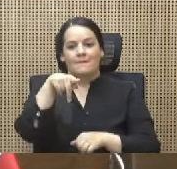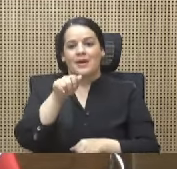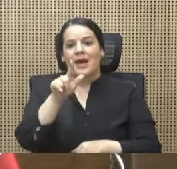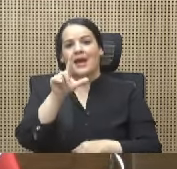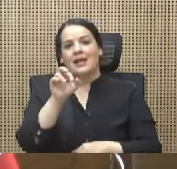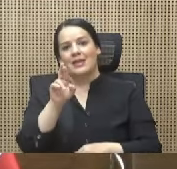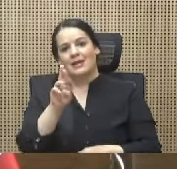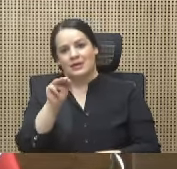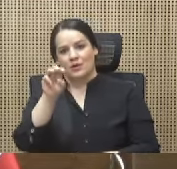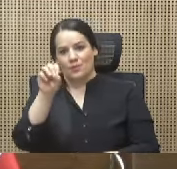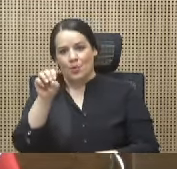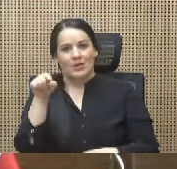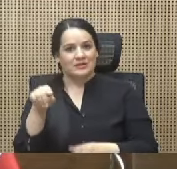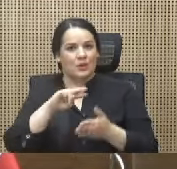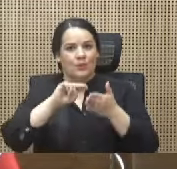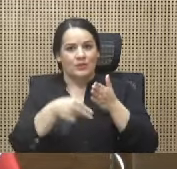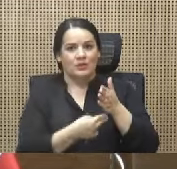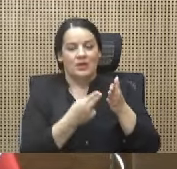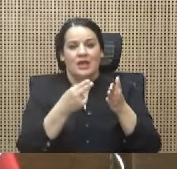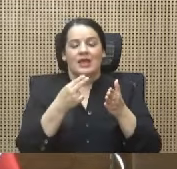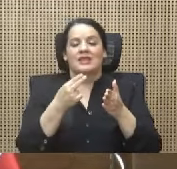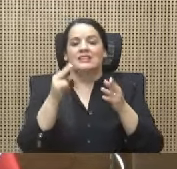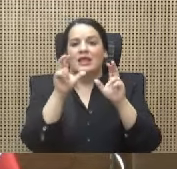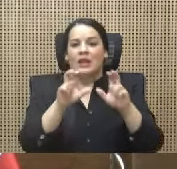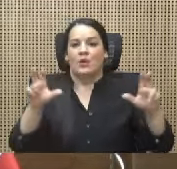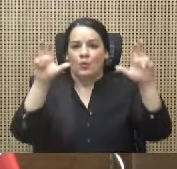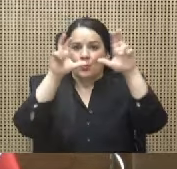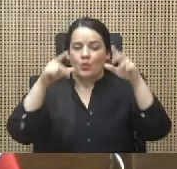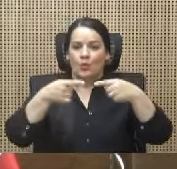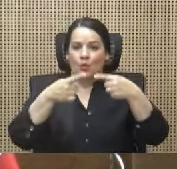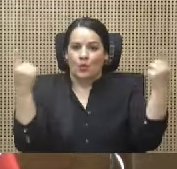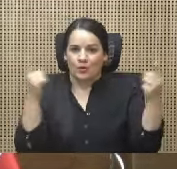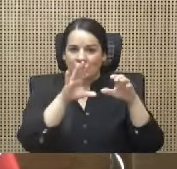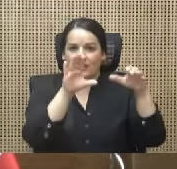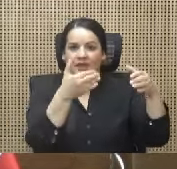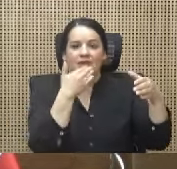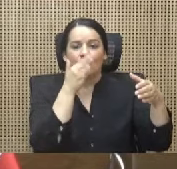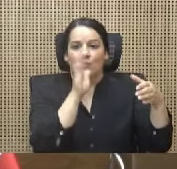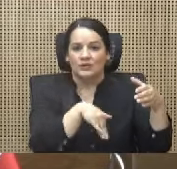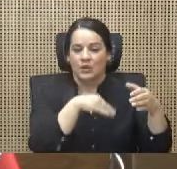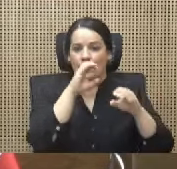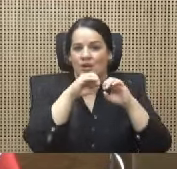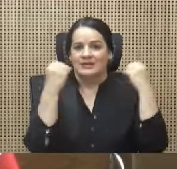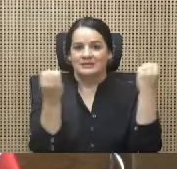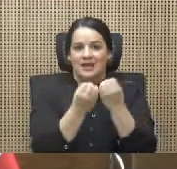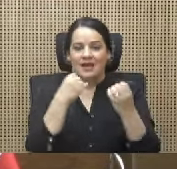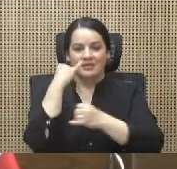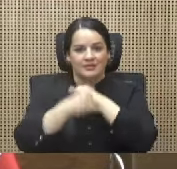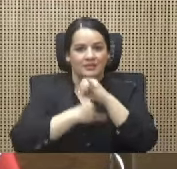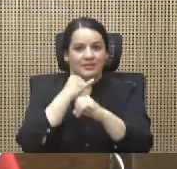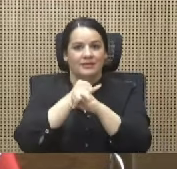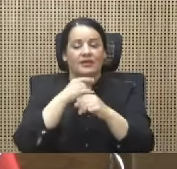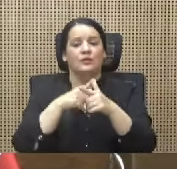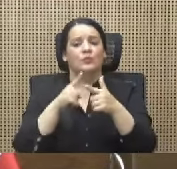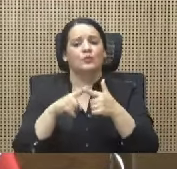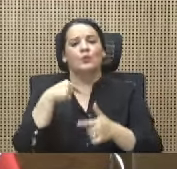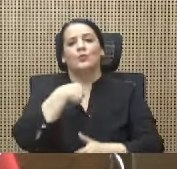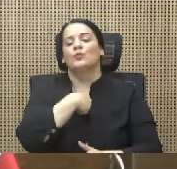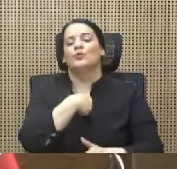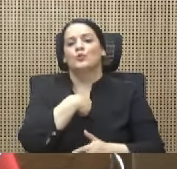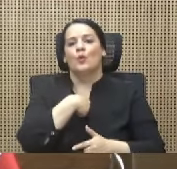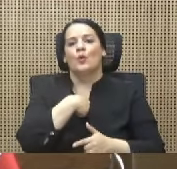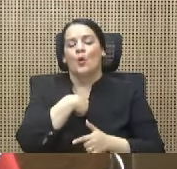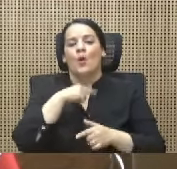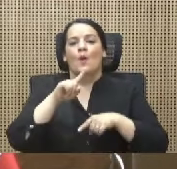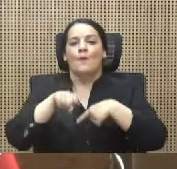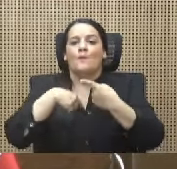es precisamente la Convención de las Naciones Unidas contra la Delincuencia Organizada Transnacional. Así que aquí